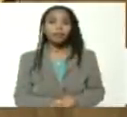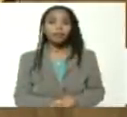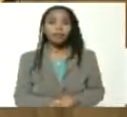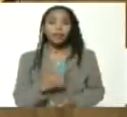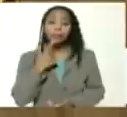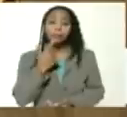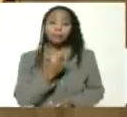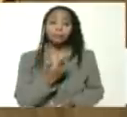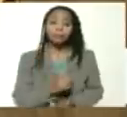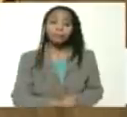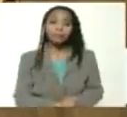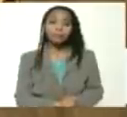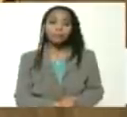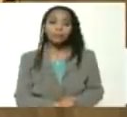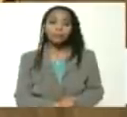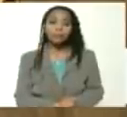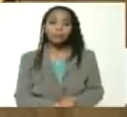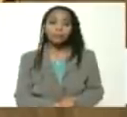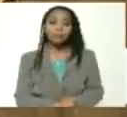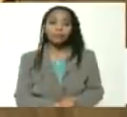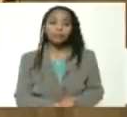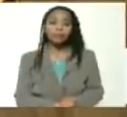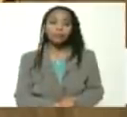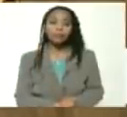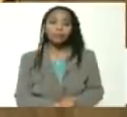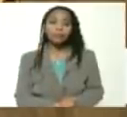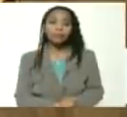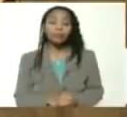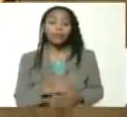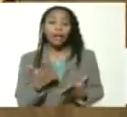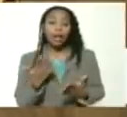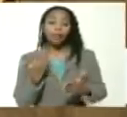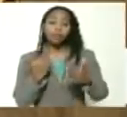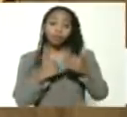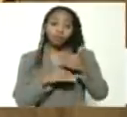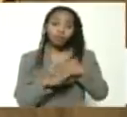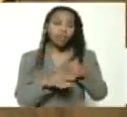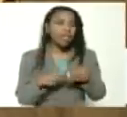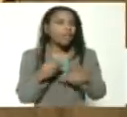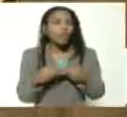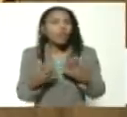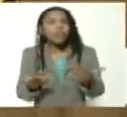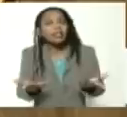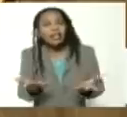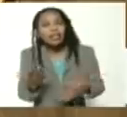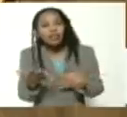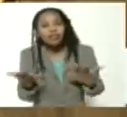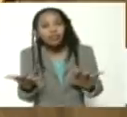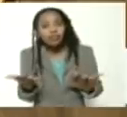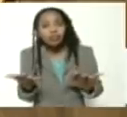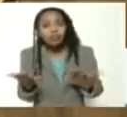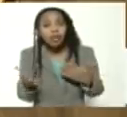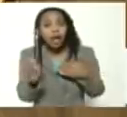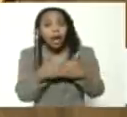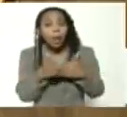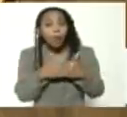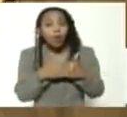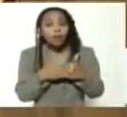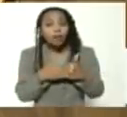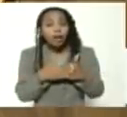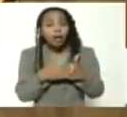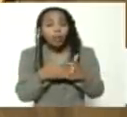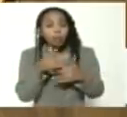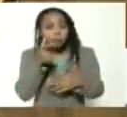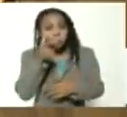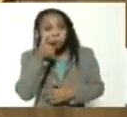Decía Paul Éluard, ¿qué íbamos a hacer? La puerta estaba bajo